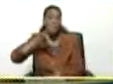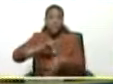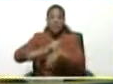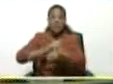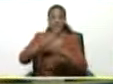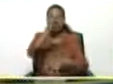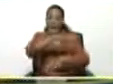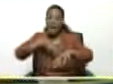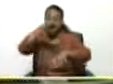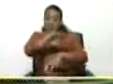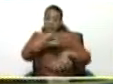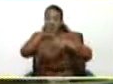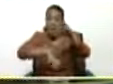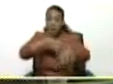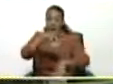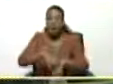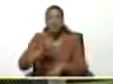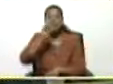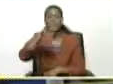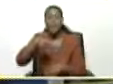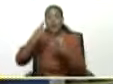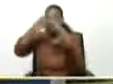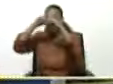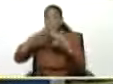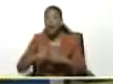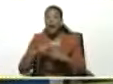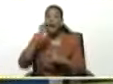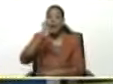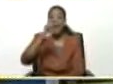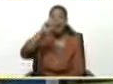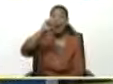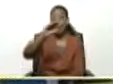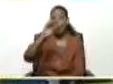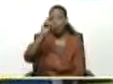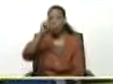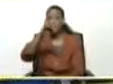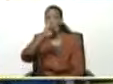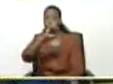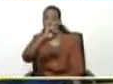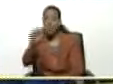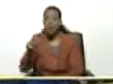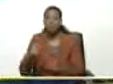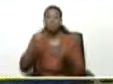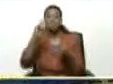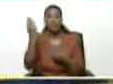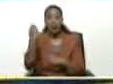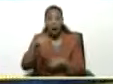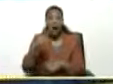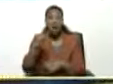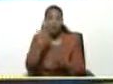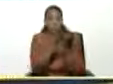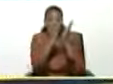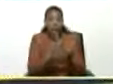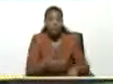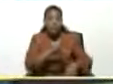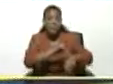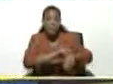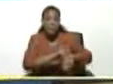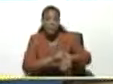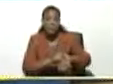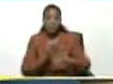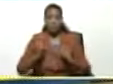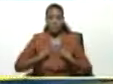veterinaria y economía correcto aquí tenemos estudiantes ya de Medicina ustedes son de acá de